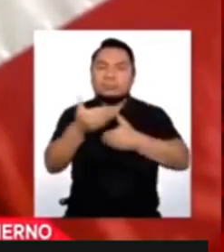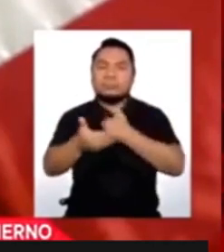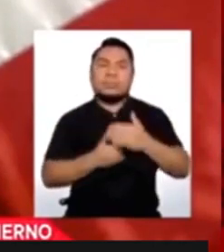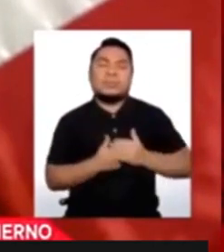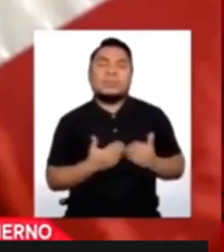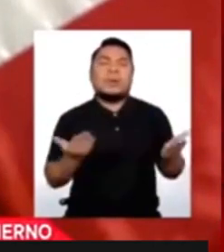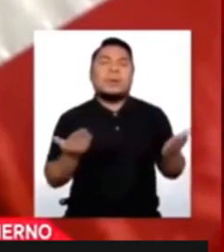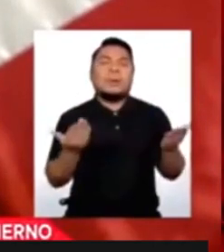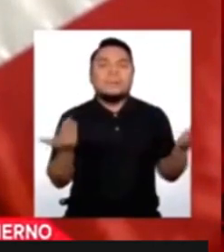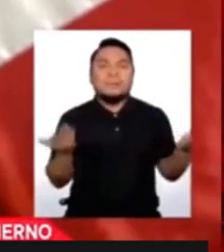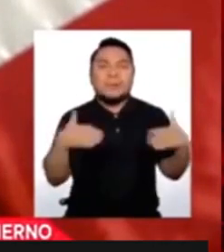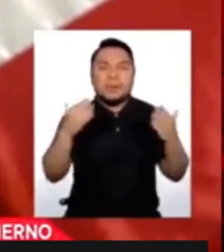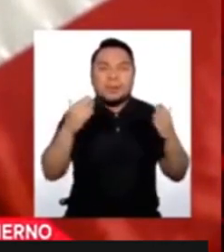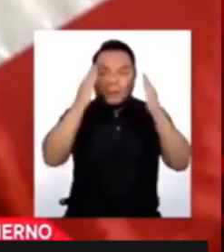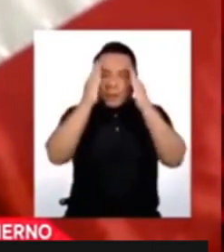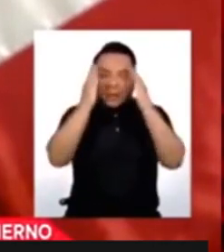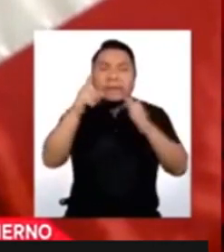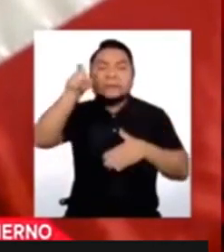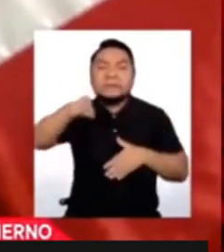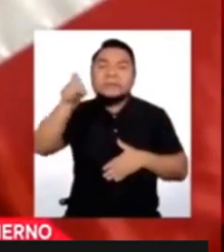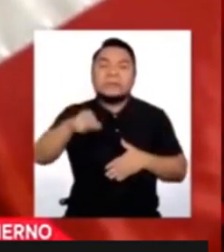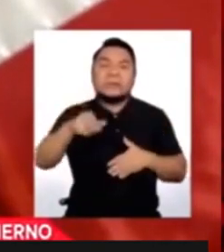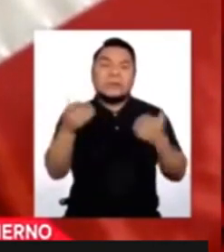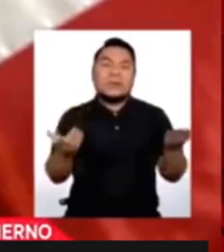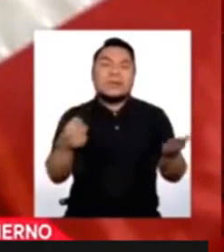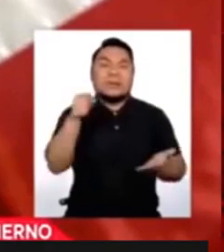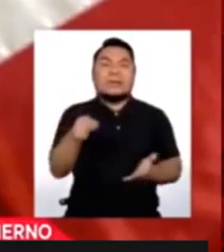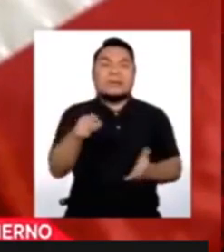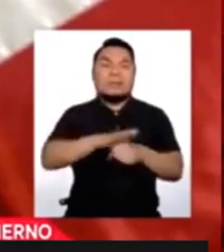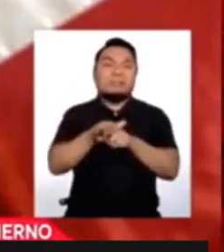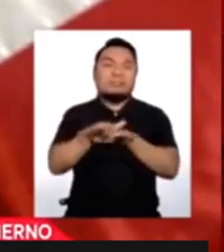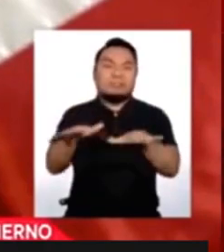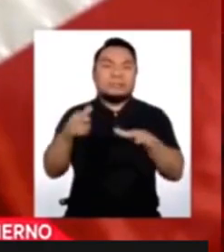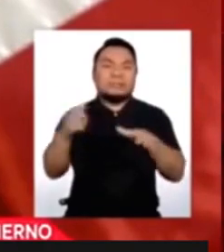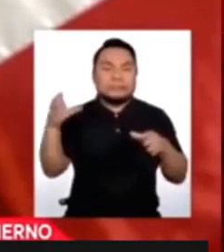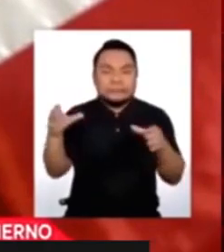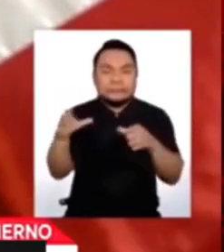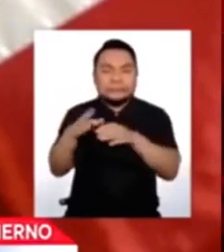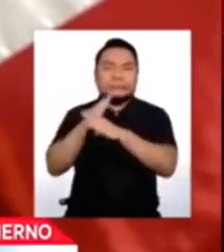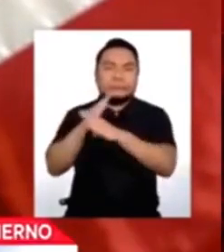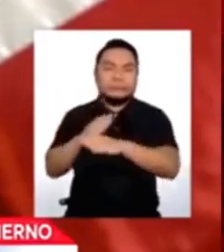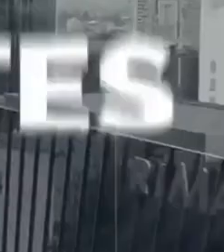relación para atender las necesidades de esta pandemia.